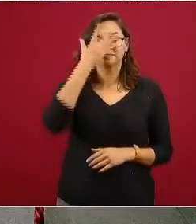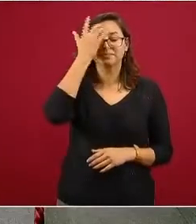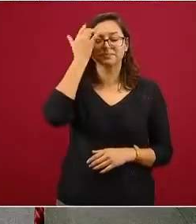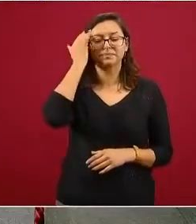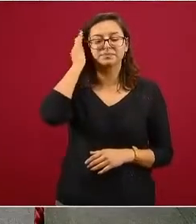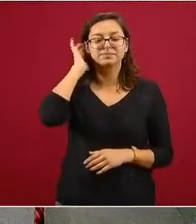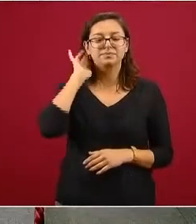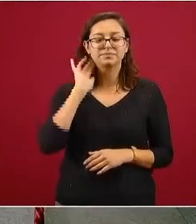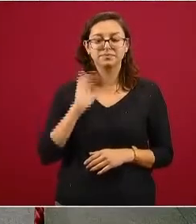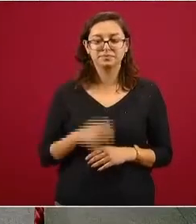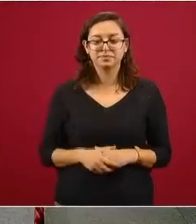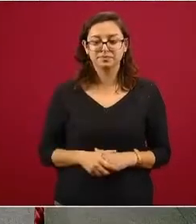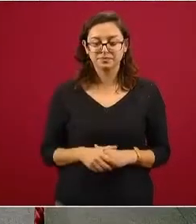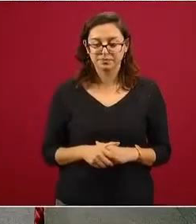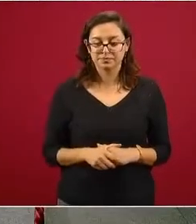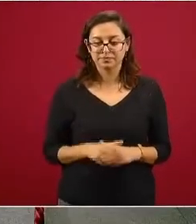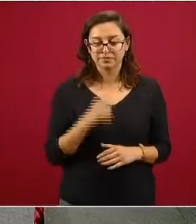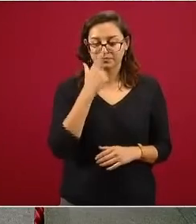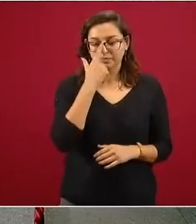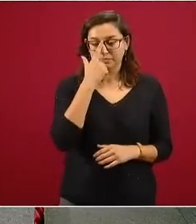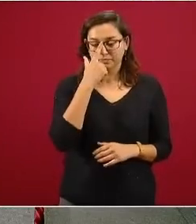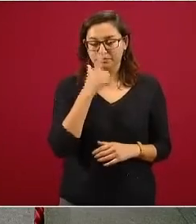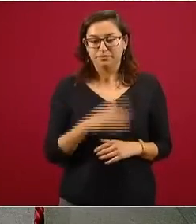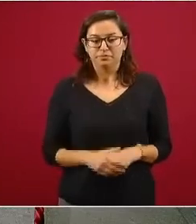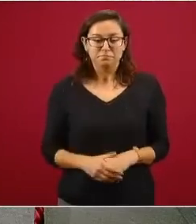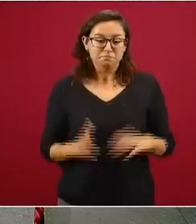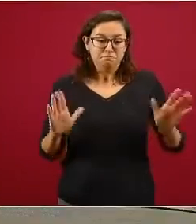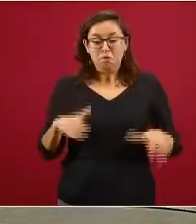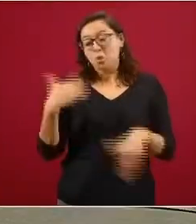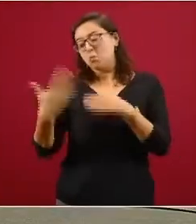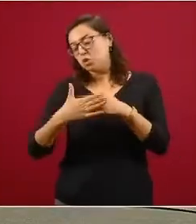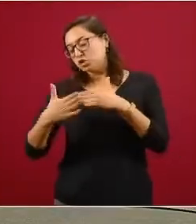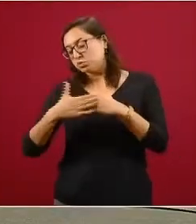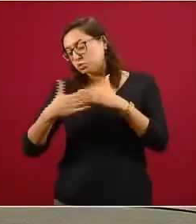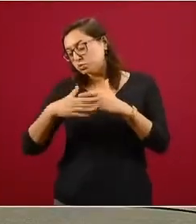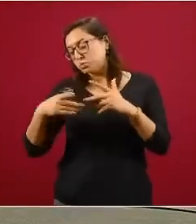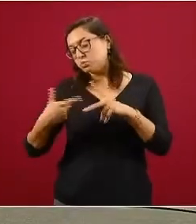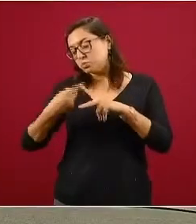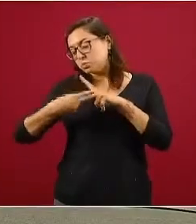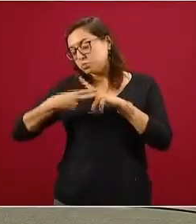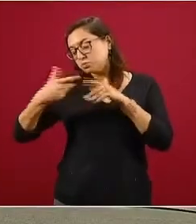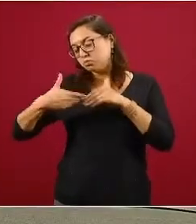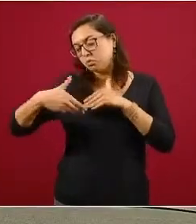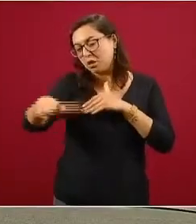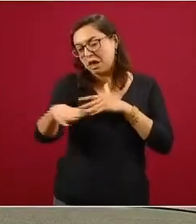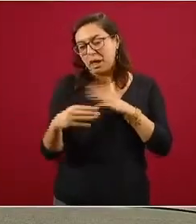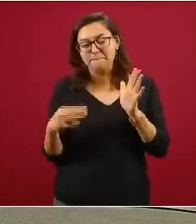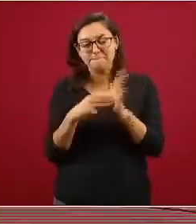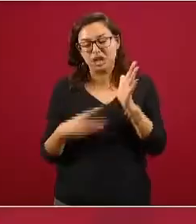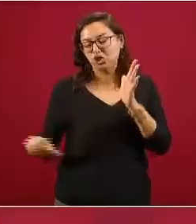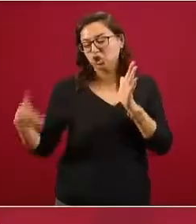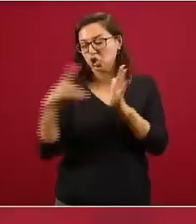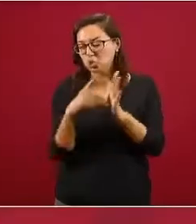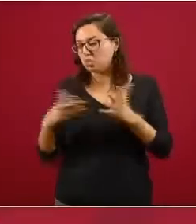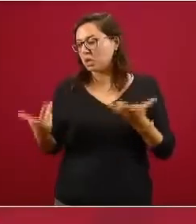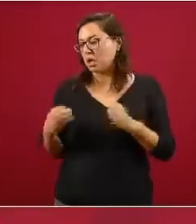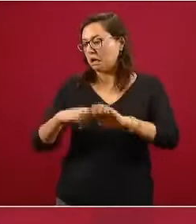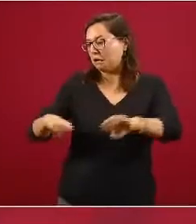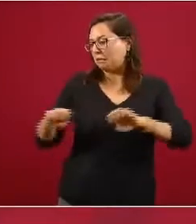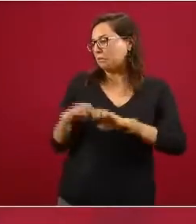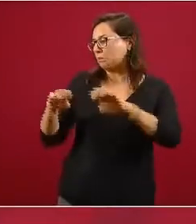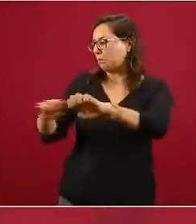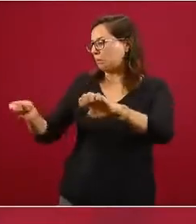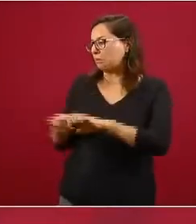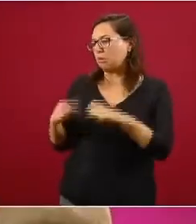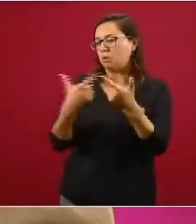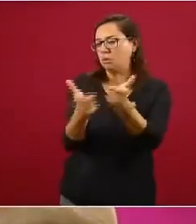Las proyecciones, hay muchos grupos académicos que hacen proyecciones, cada una tiene su metodología y, a diferencia